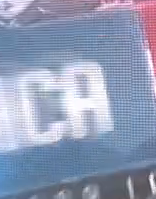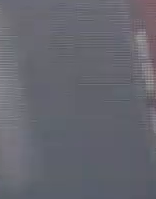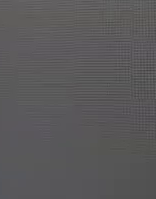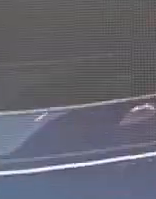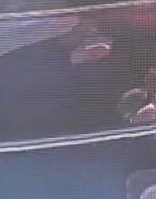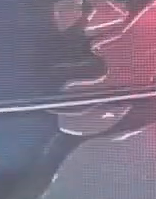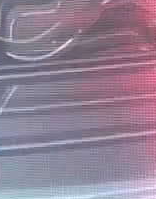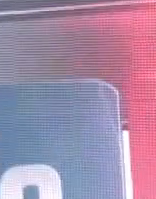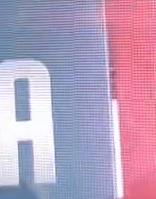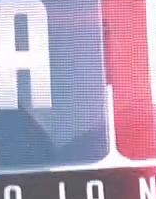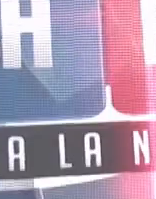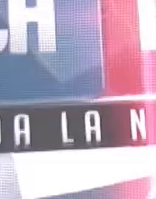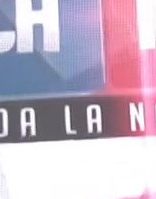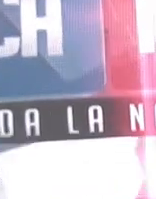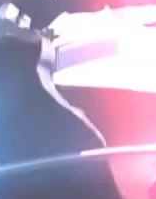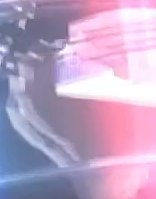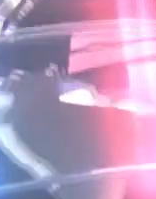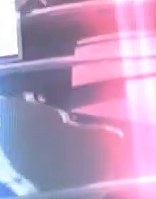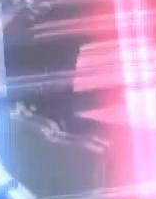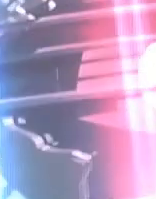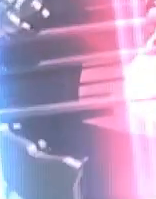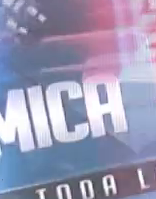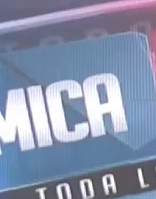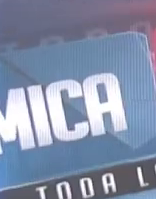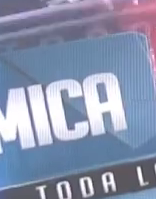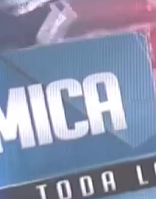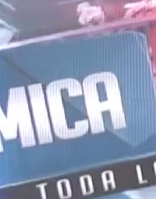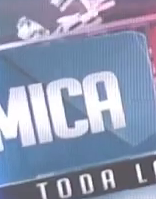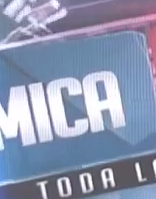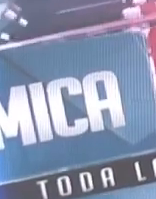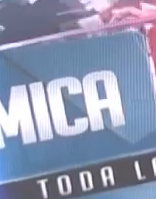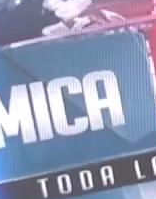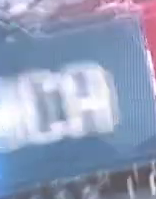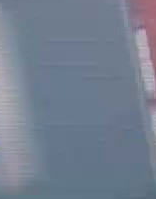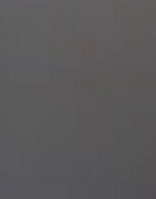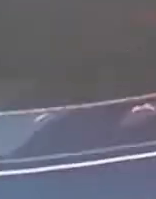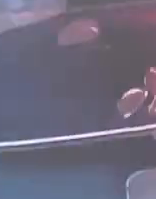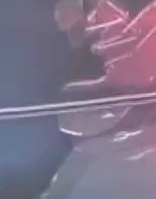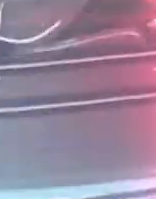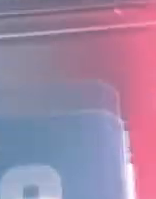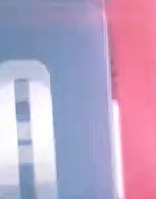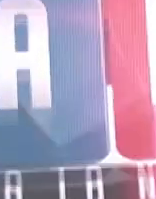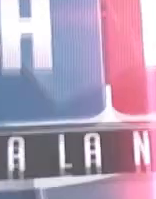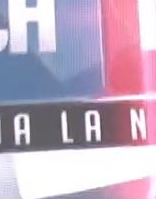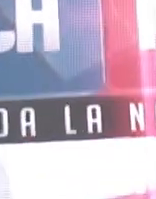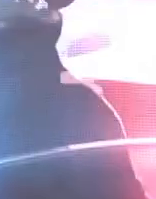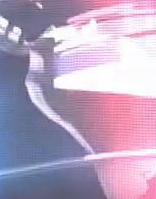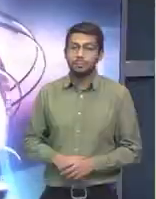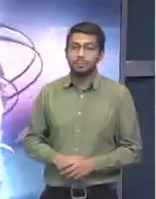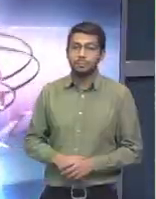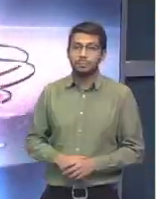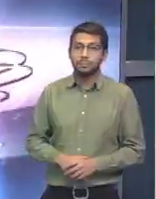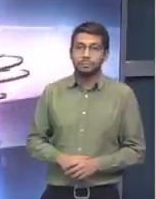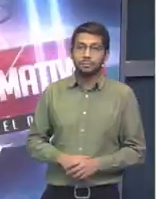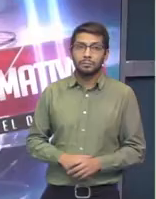aislamiento también por COVID, no ha dejado un día de consultarnos y de gestionar diferentes cosas para este AutoVac. Tenemos todas